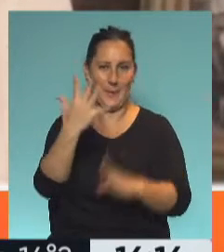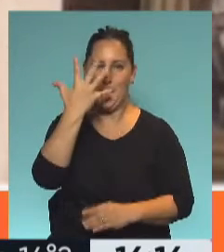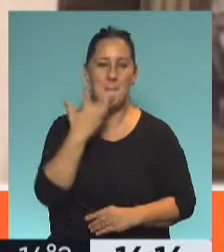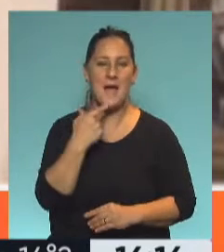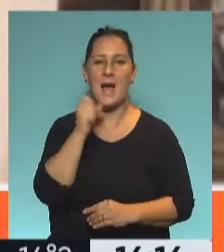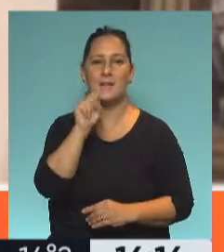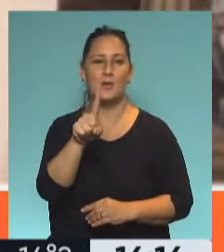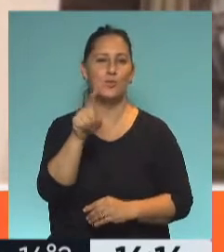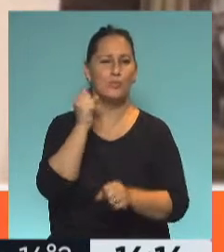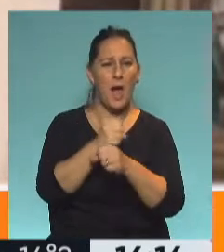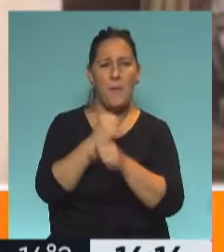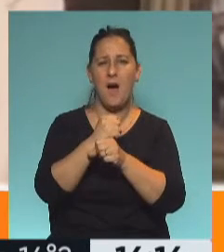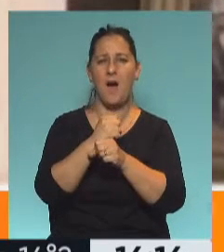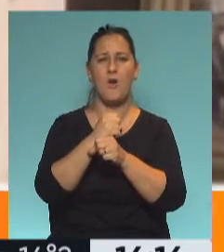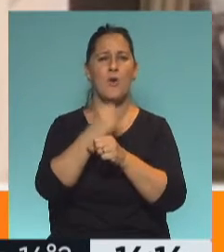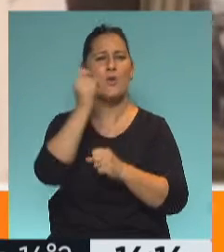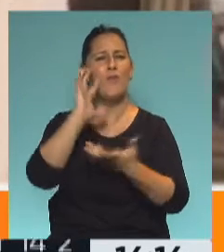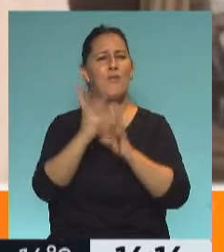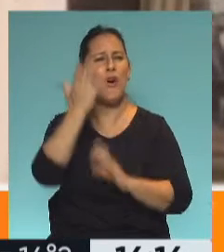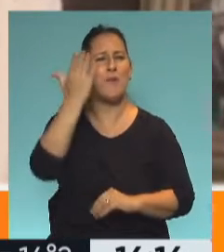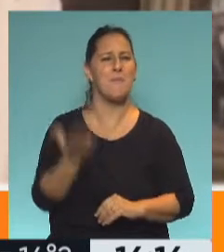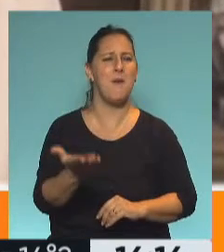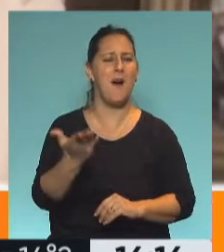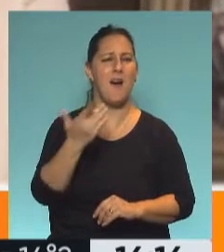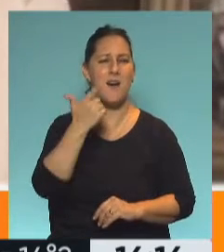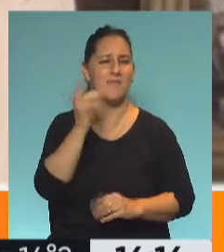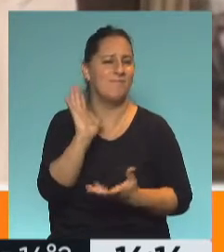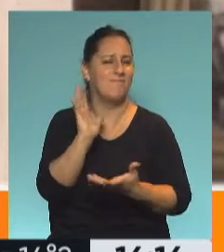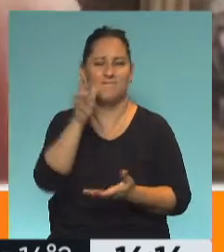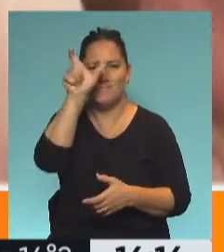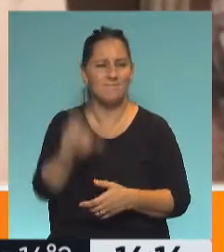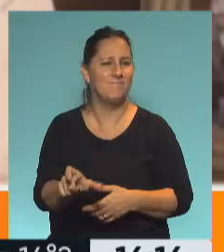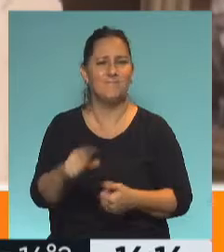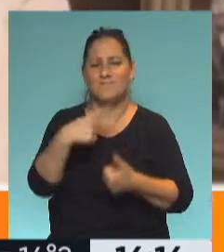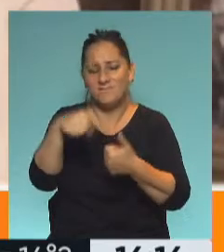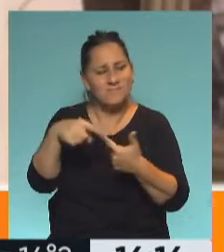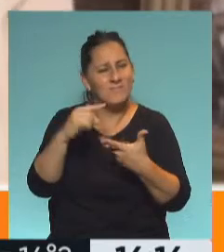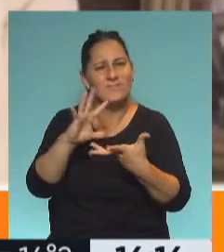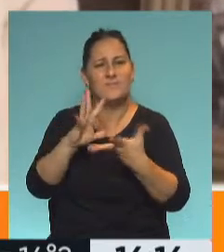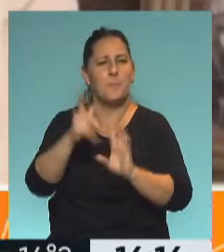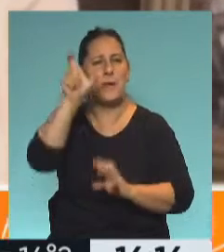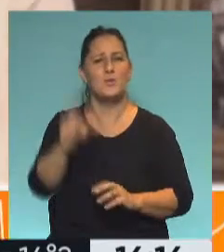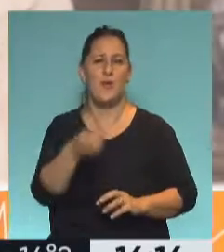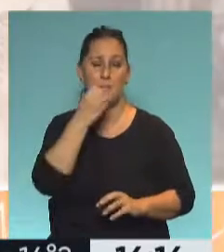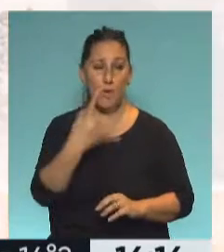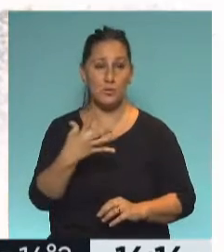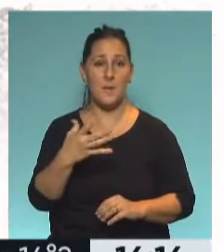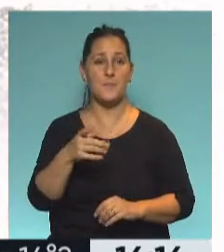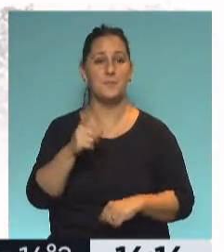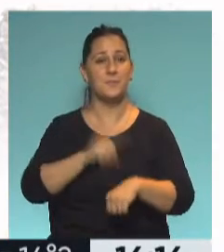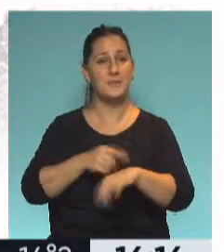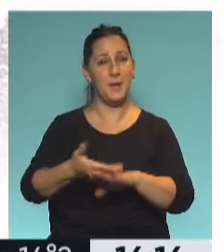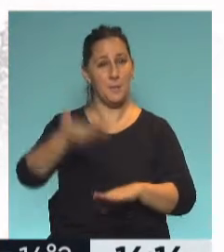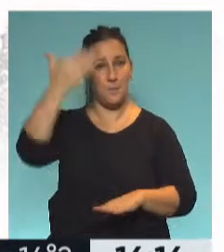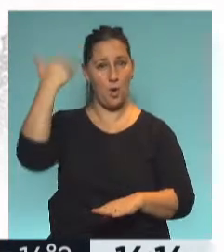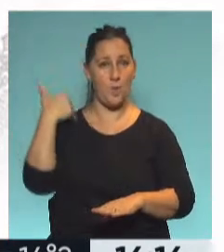su arte, de su trabajo, de su persona, porque es increíble él en todos los aspectos. Y hace un tiempo atrás, a través